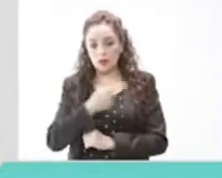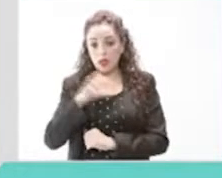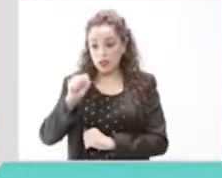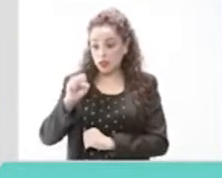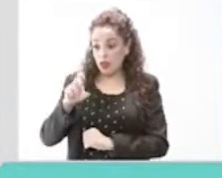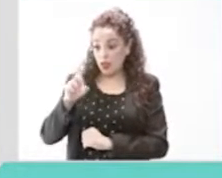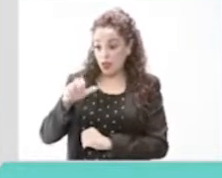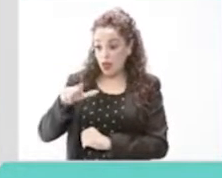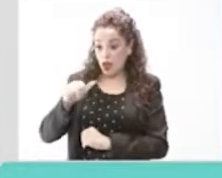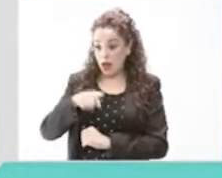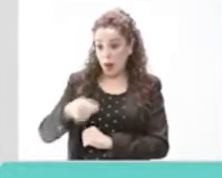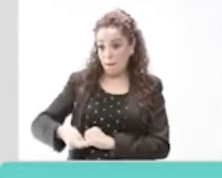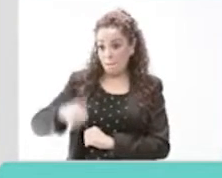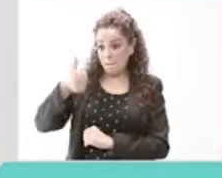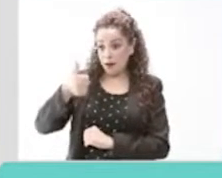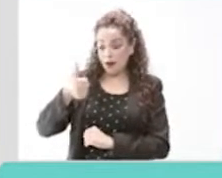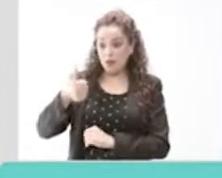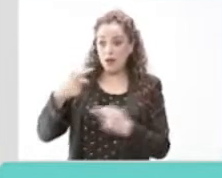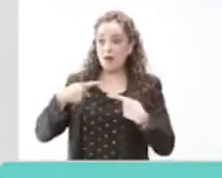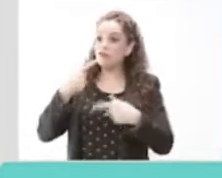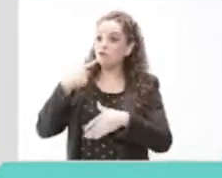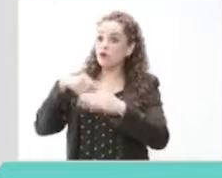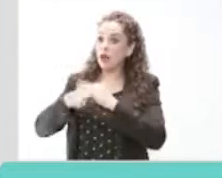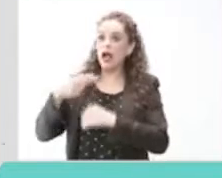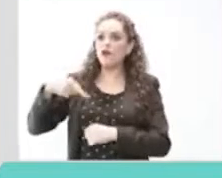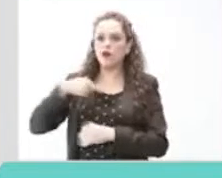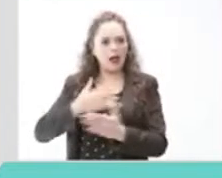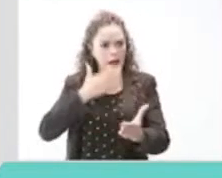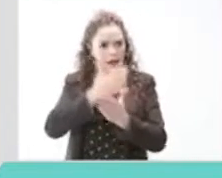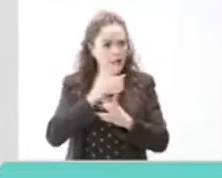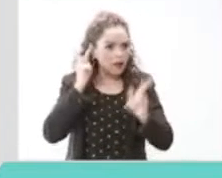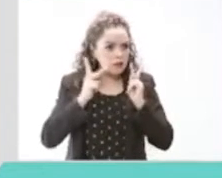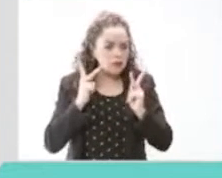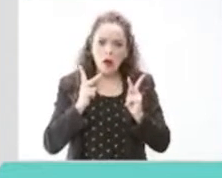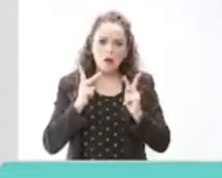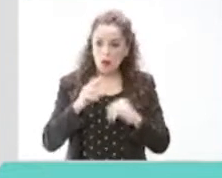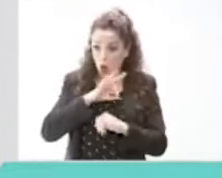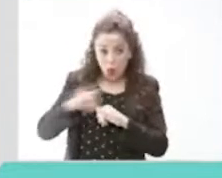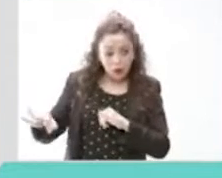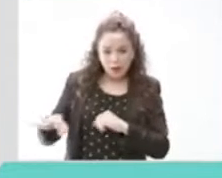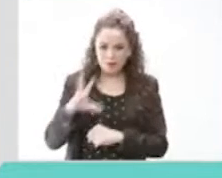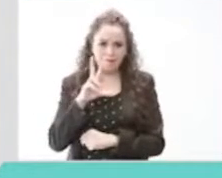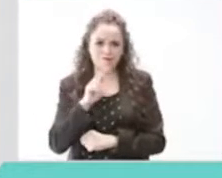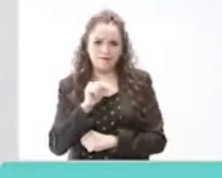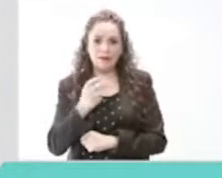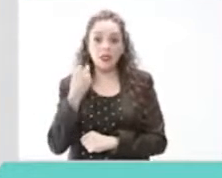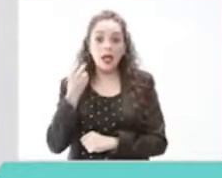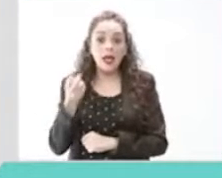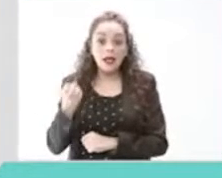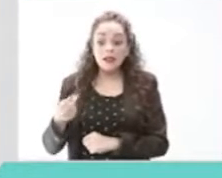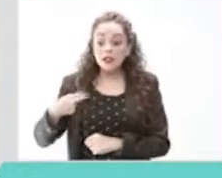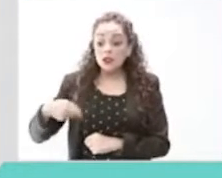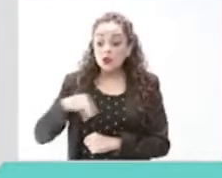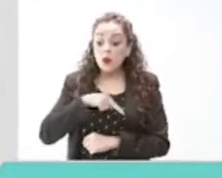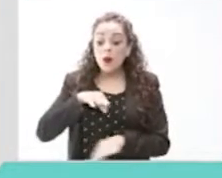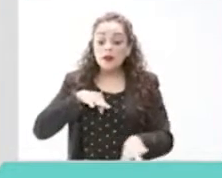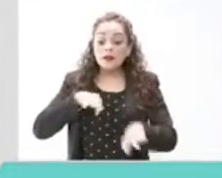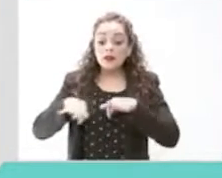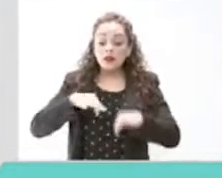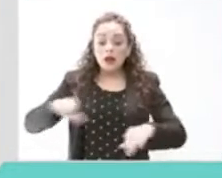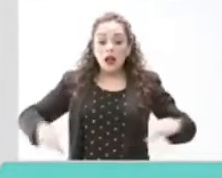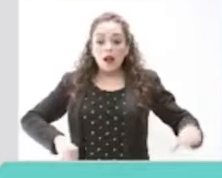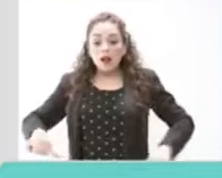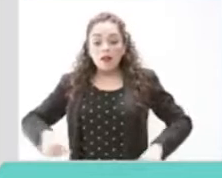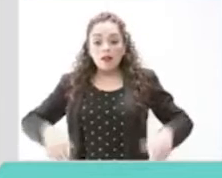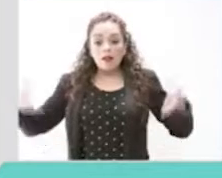primer sujeto obligado que visitamos, tampoco será el último, y es parte de las funciones que nos permiten realizar